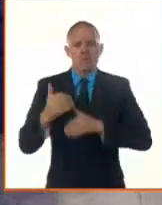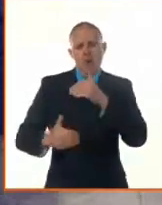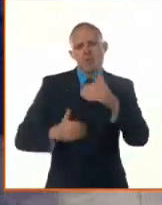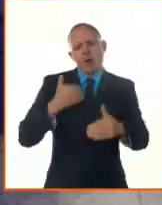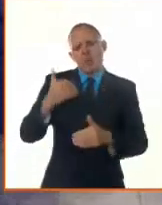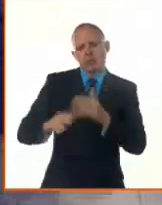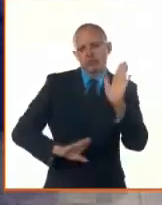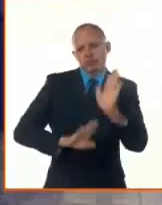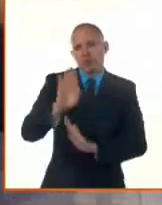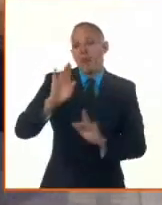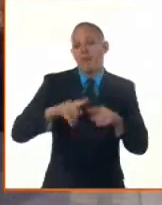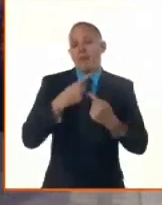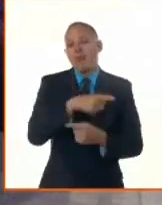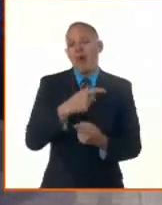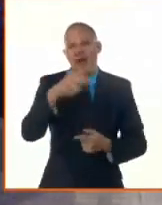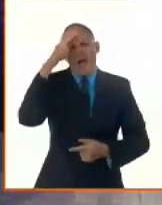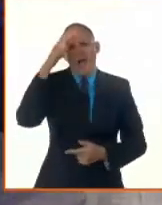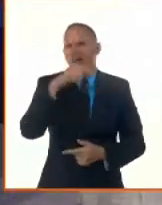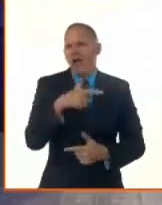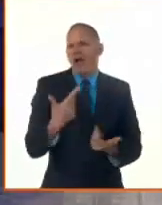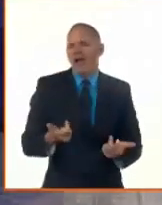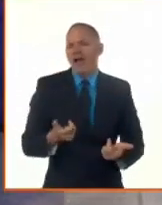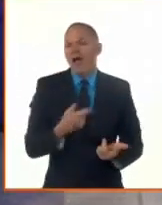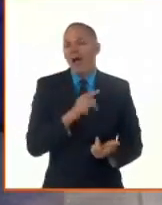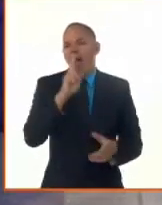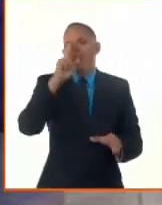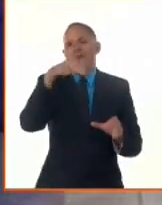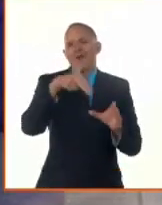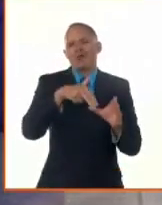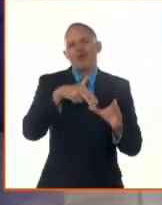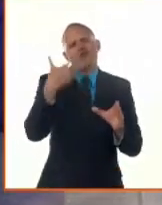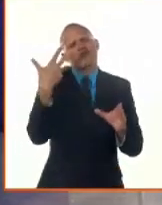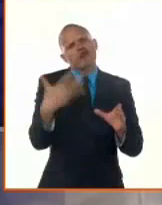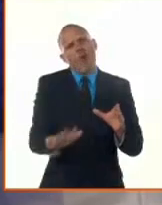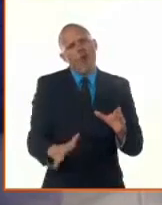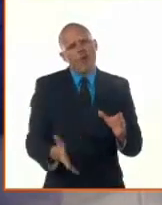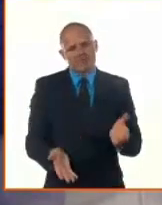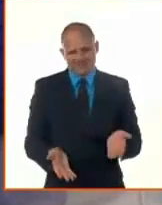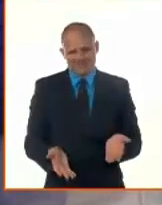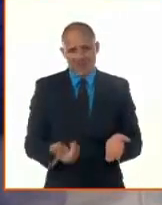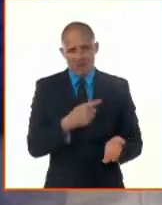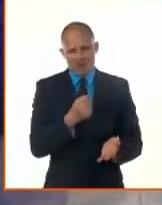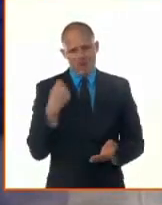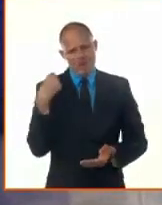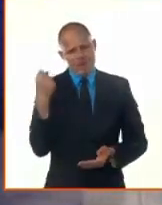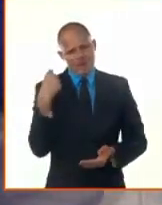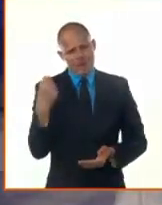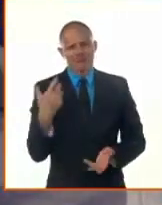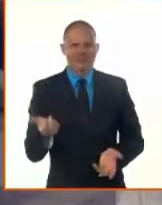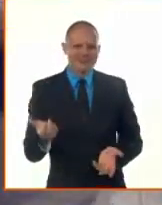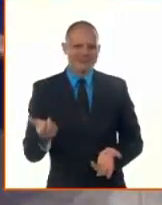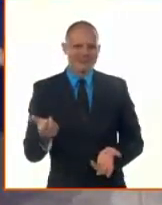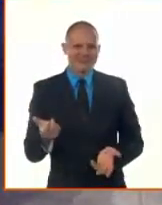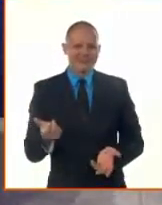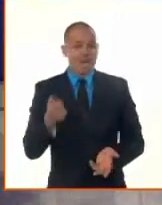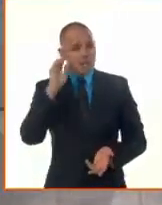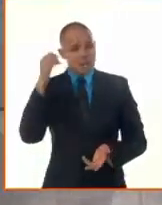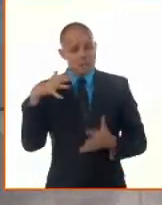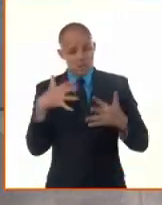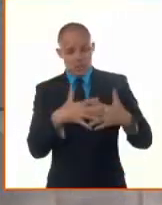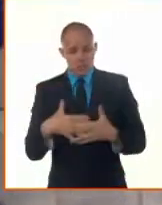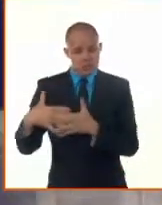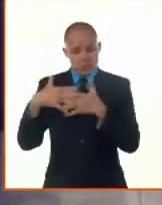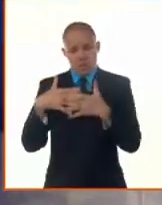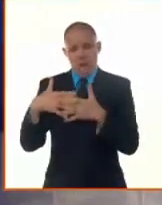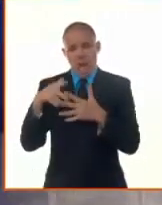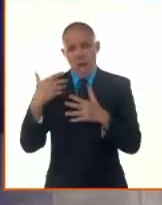Porque es un país petrolero que es protagónico a nivel internacional Aunque Estados Unidos pasó a ocupar